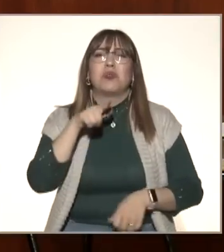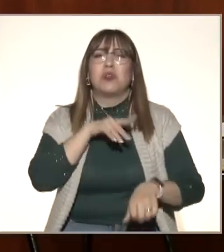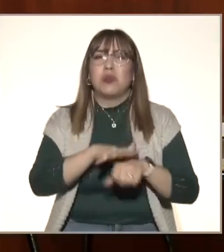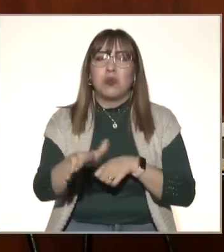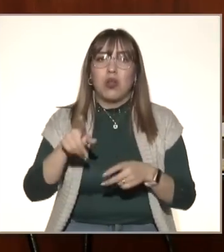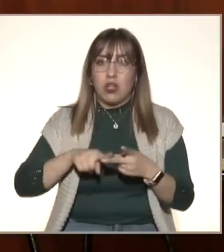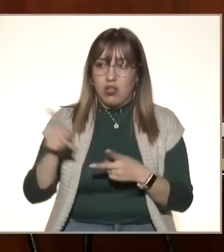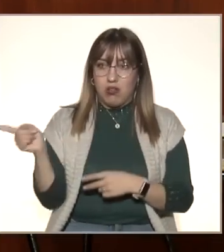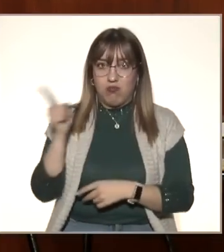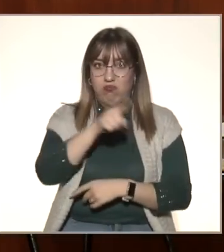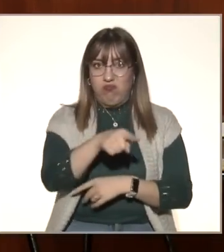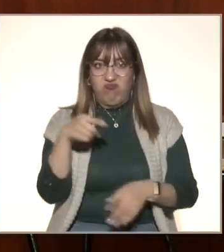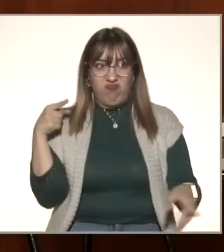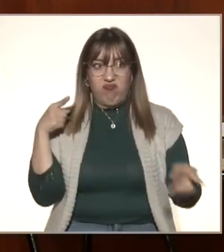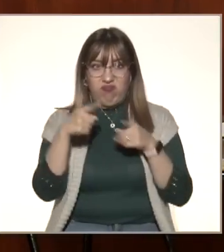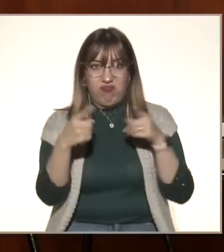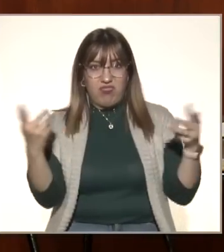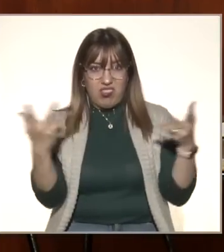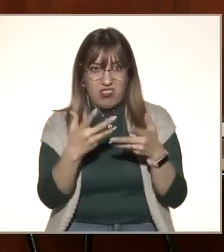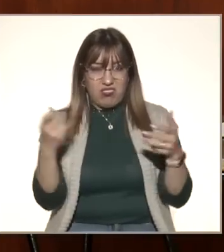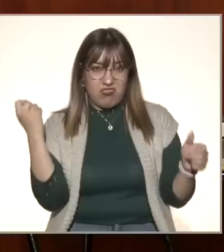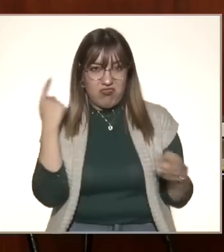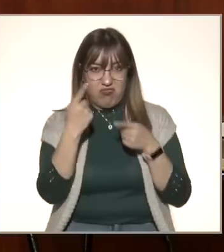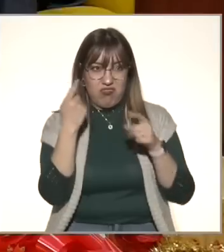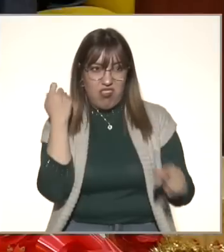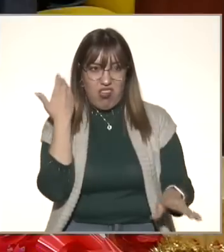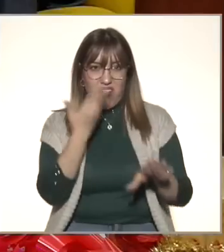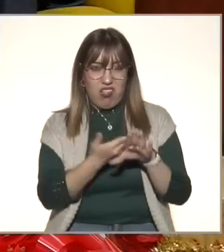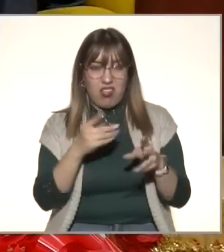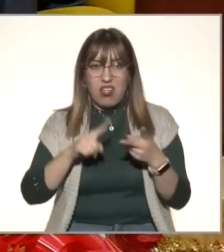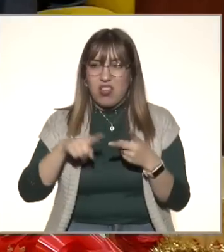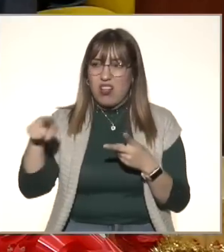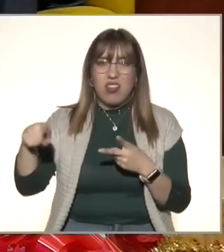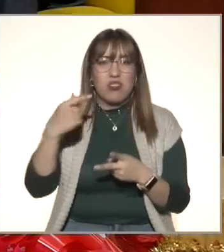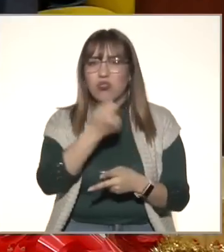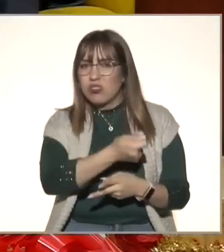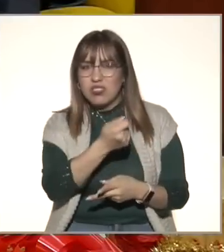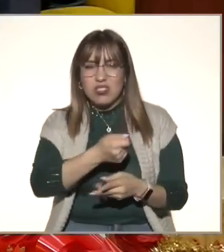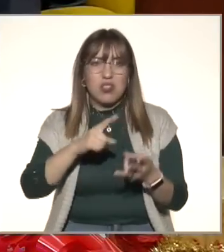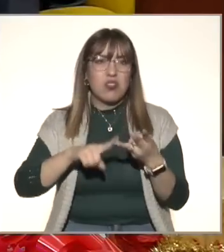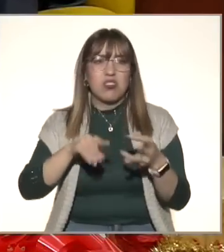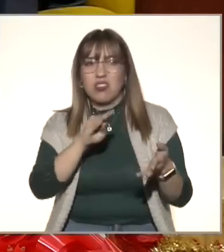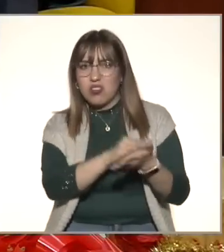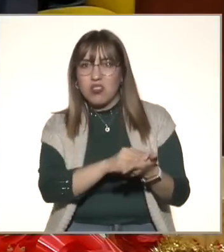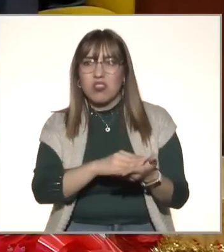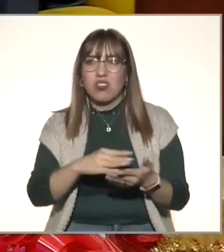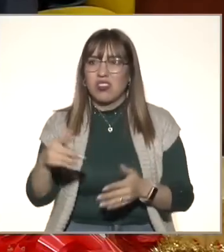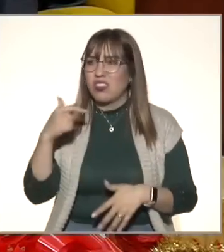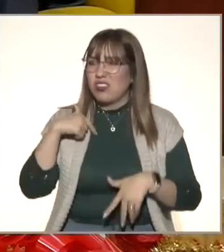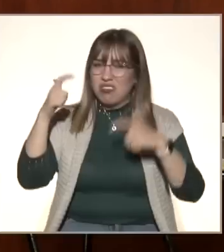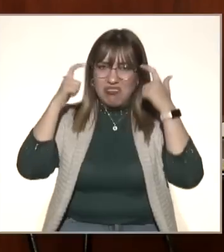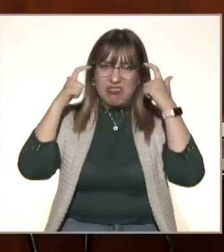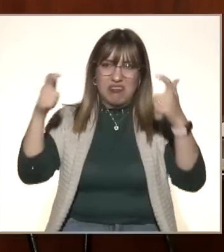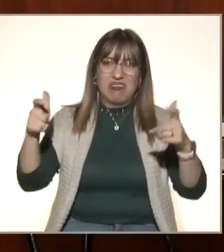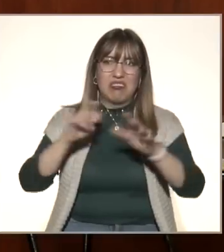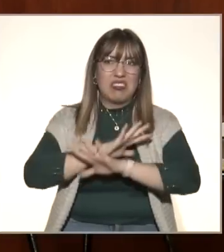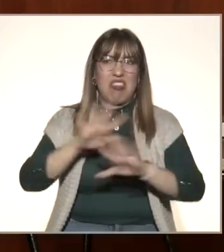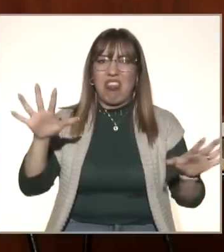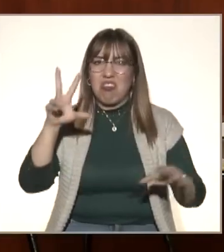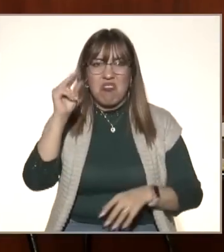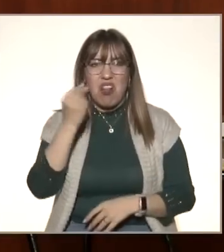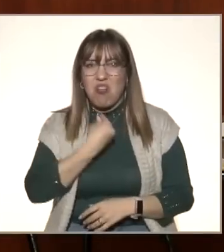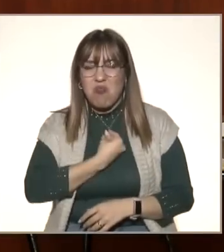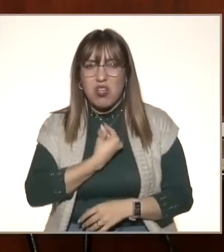hecho algo? ¿Te ve feo? ¿No te saluda? ¿O su presencia? ¿O qué exactamente? ¿No? Porque es que no la soporto. Y a todo el mundo, ay, sí que...